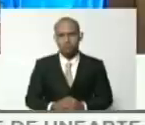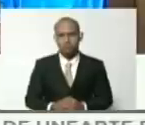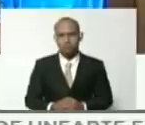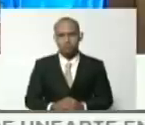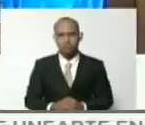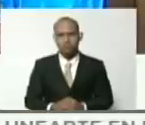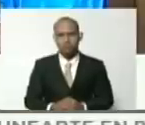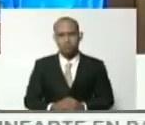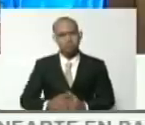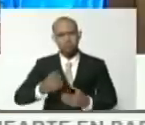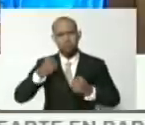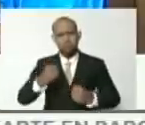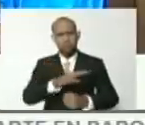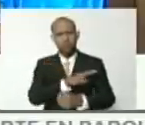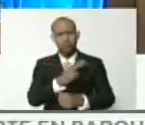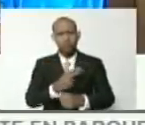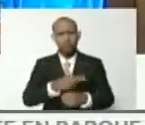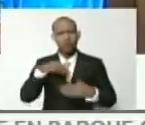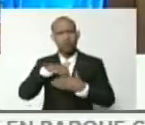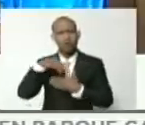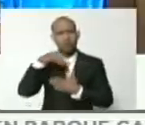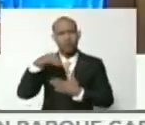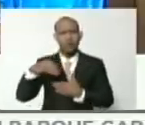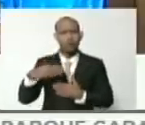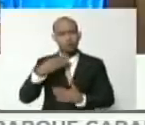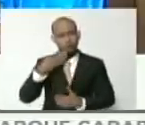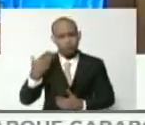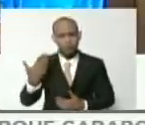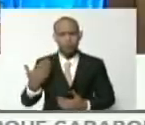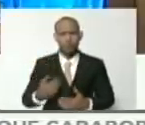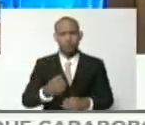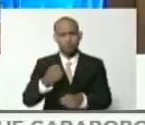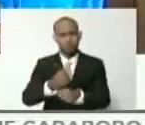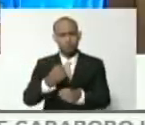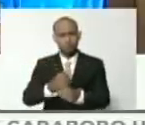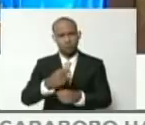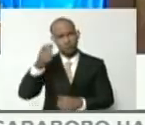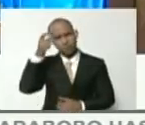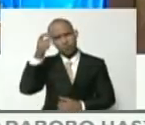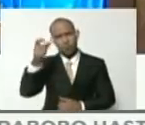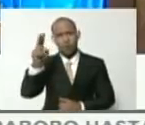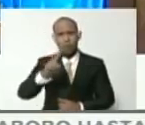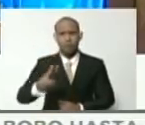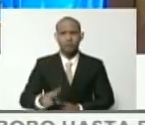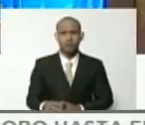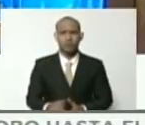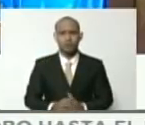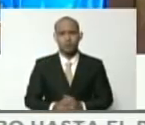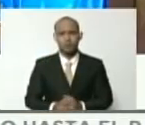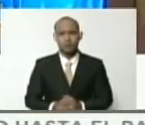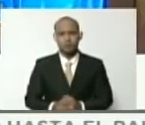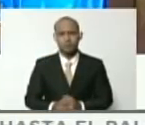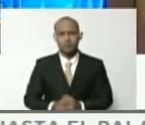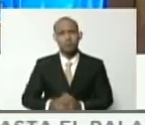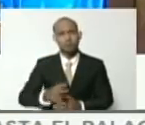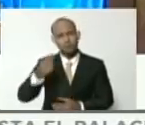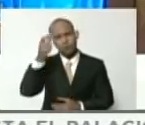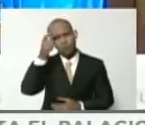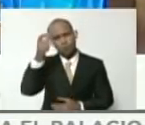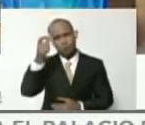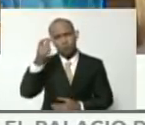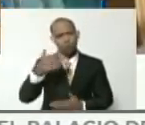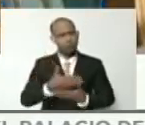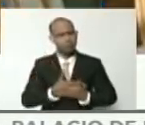el carácter, el espíritu noble, generoso del pueblo de Venezuela. Es un pueblo cándido,